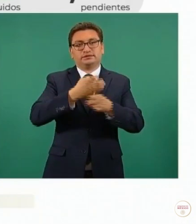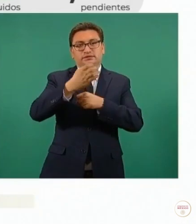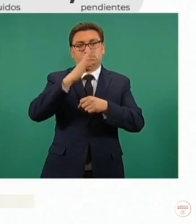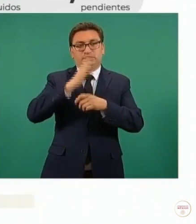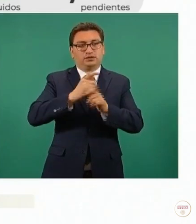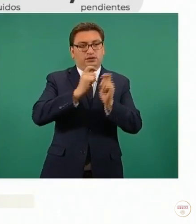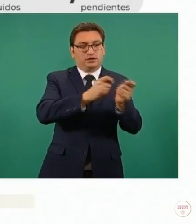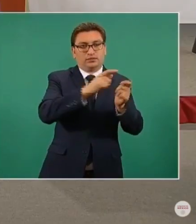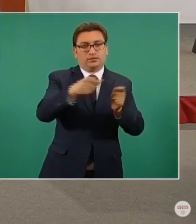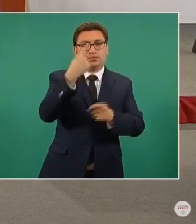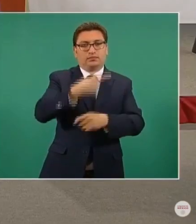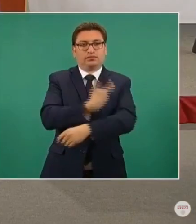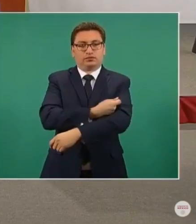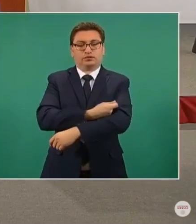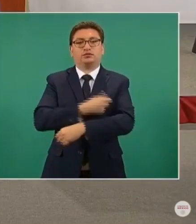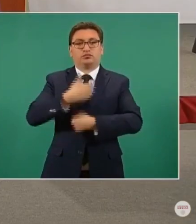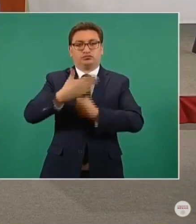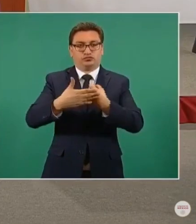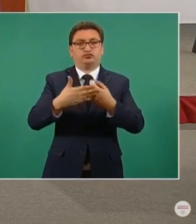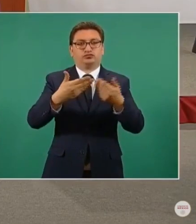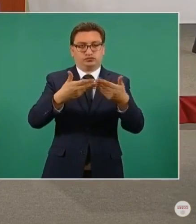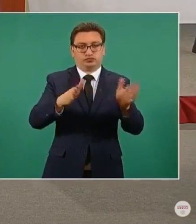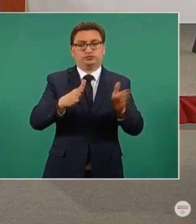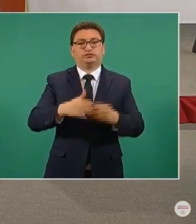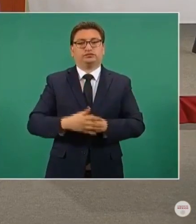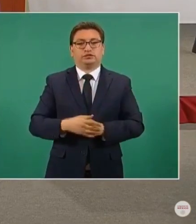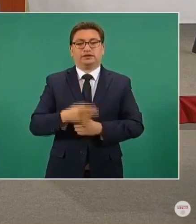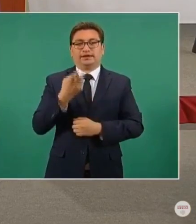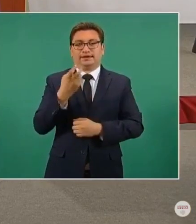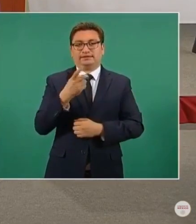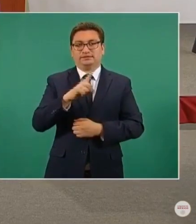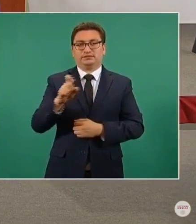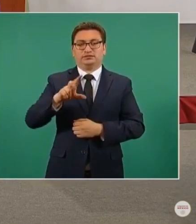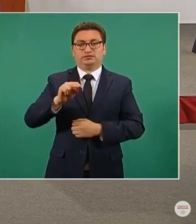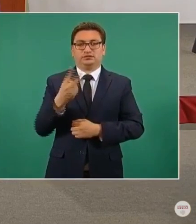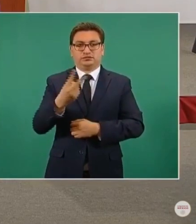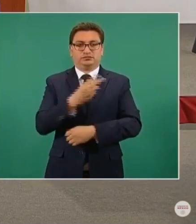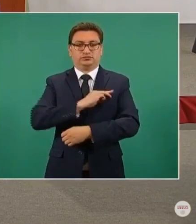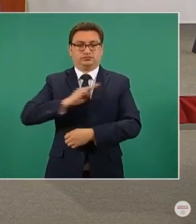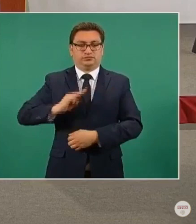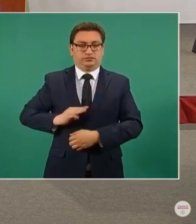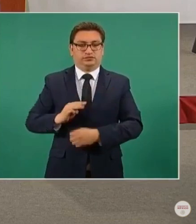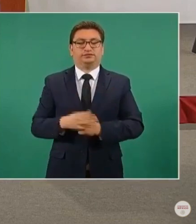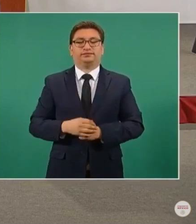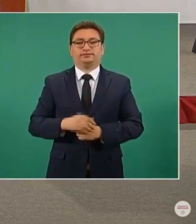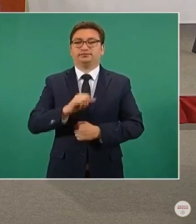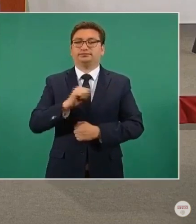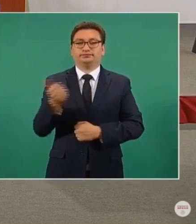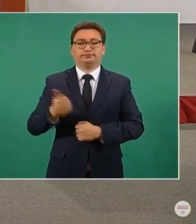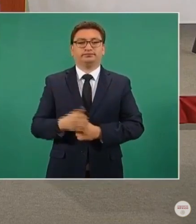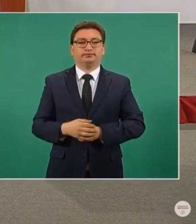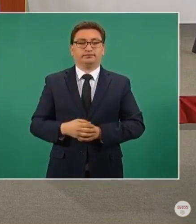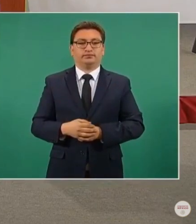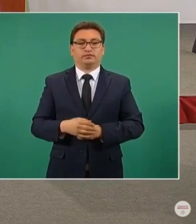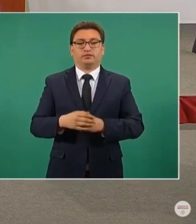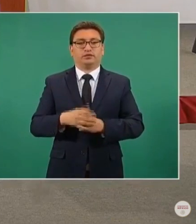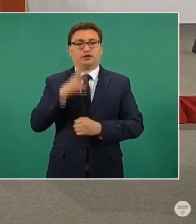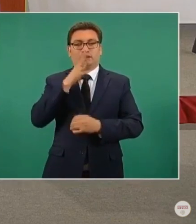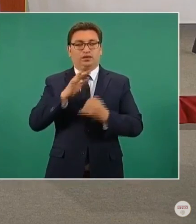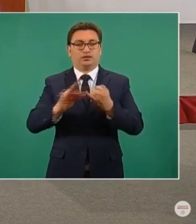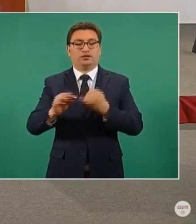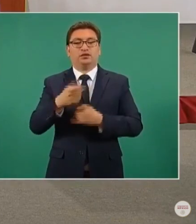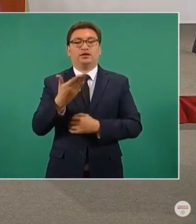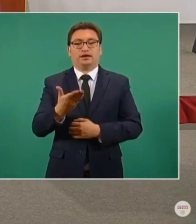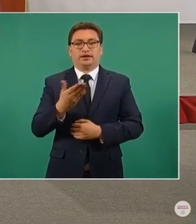En breve estaremos activando la vacunación en esos 182 municipios. La siguiente y penúltima,